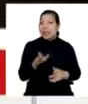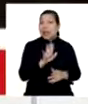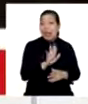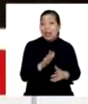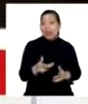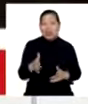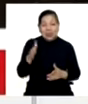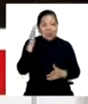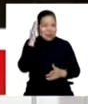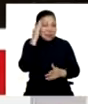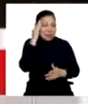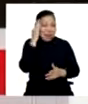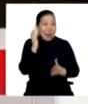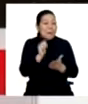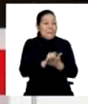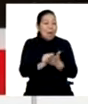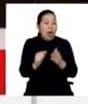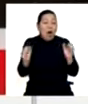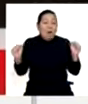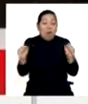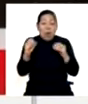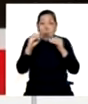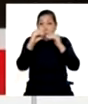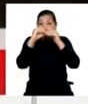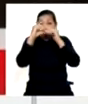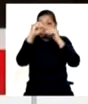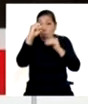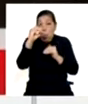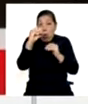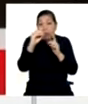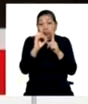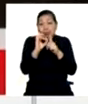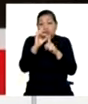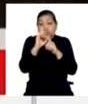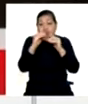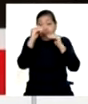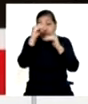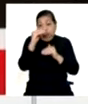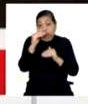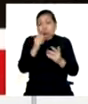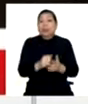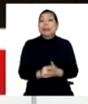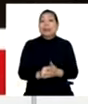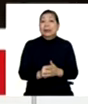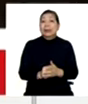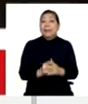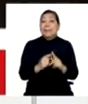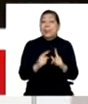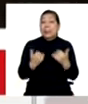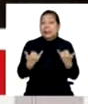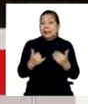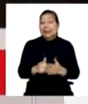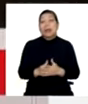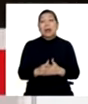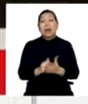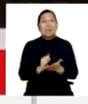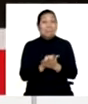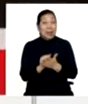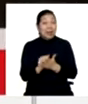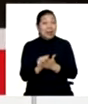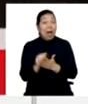ya saben que estos son los meses de frío, las cosechas se programan para realizarse en